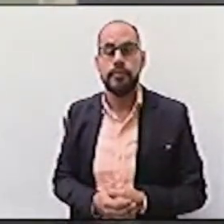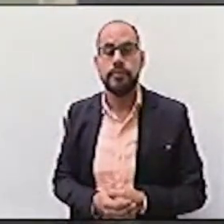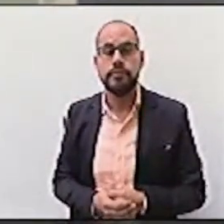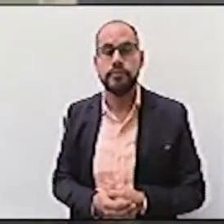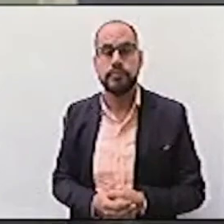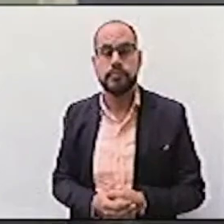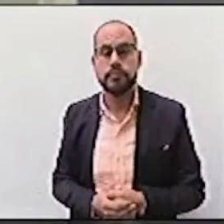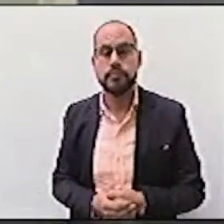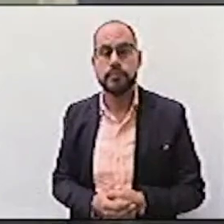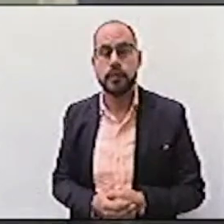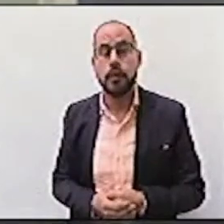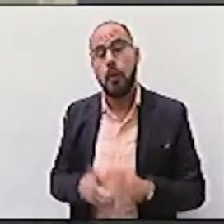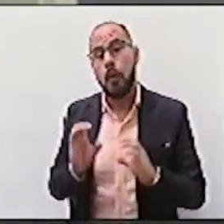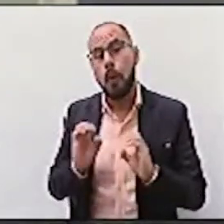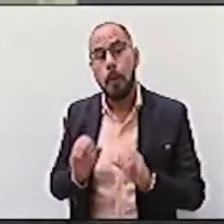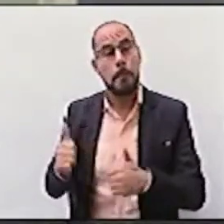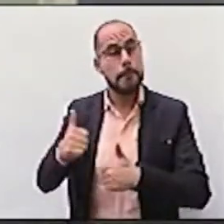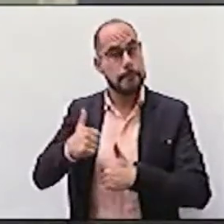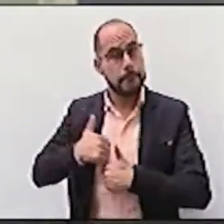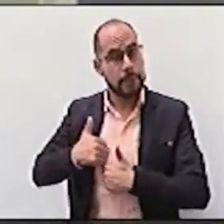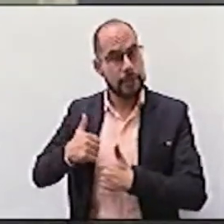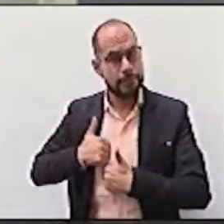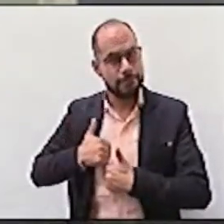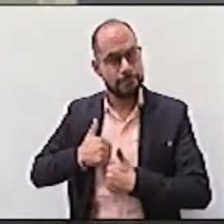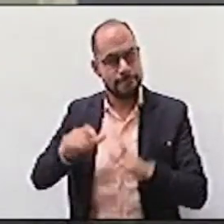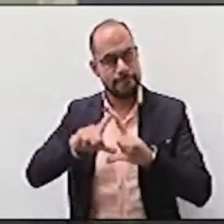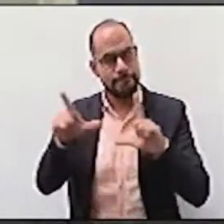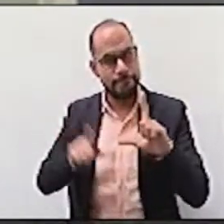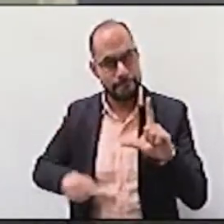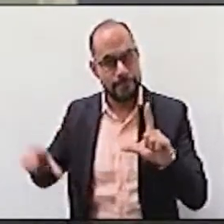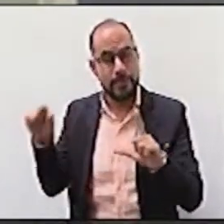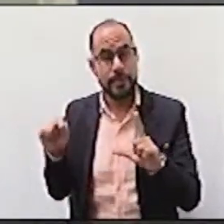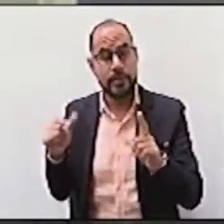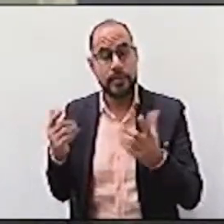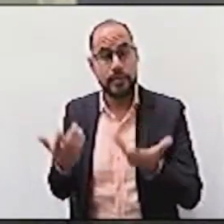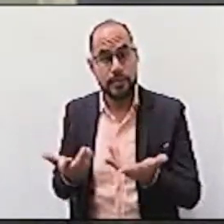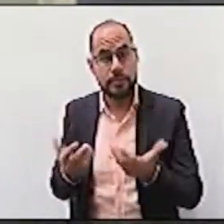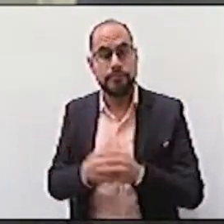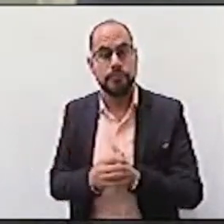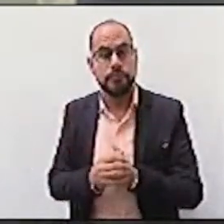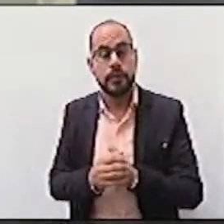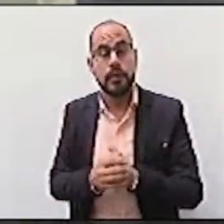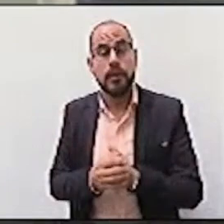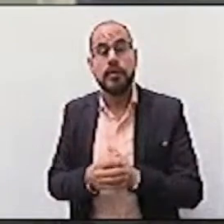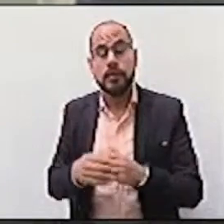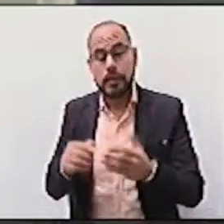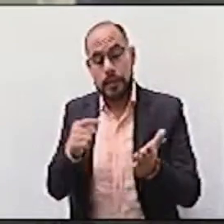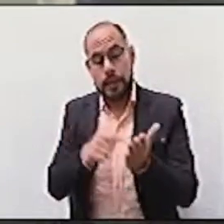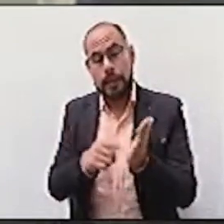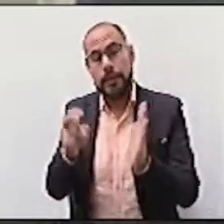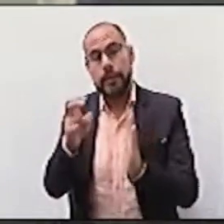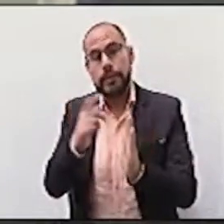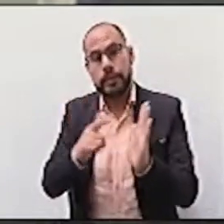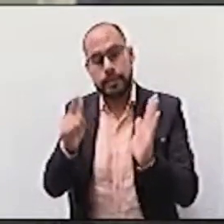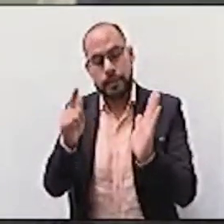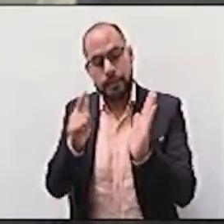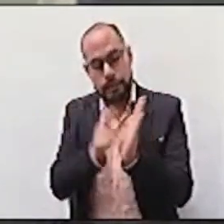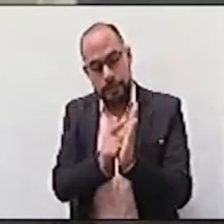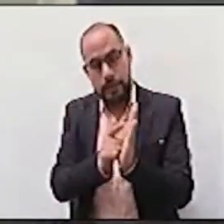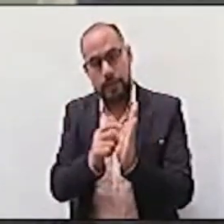Esta iniciativa fue aprobada, fue publicada y entró en vigor en